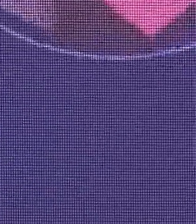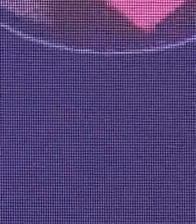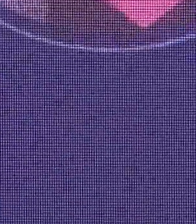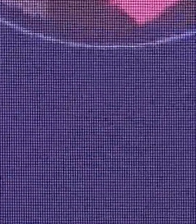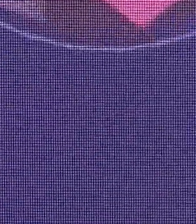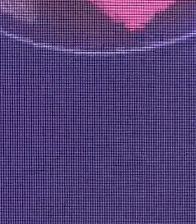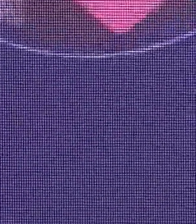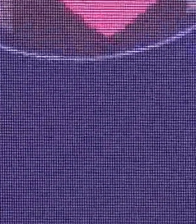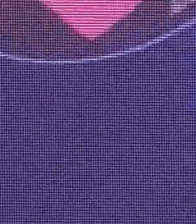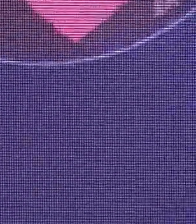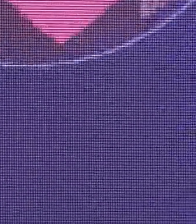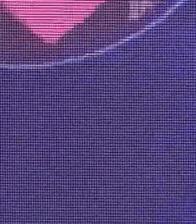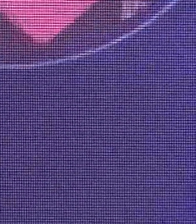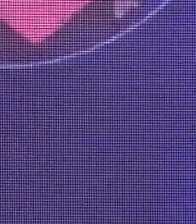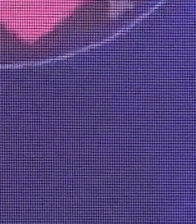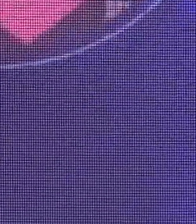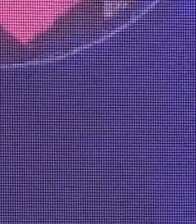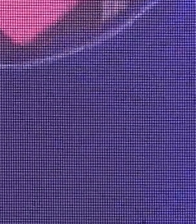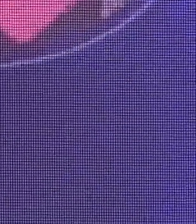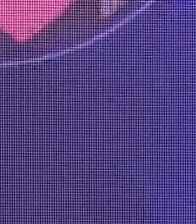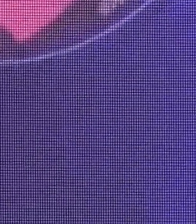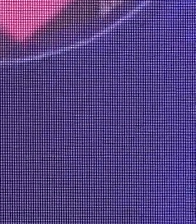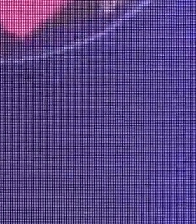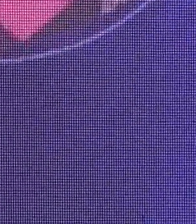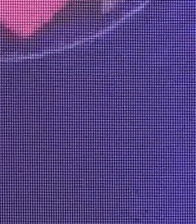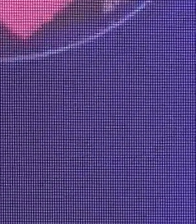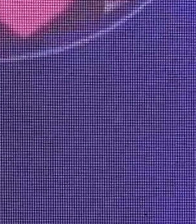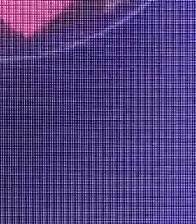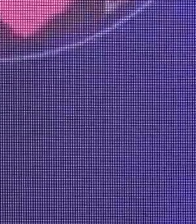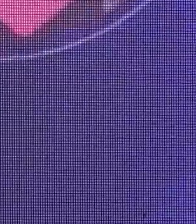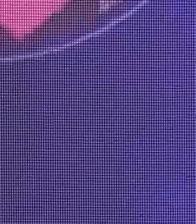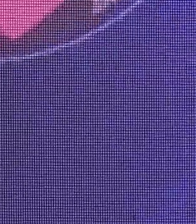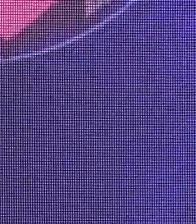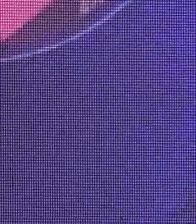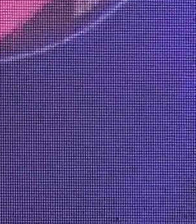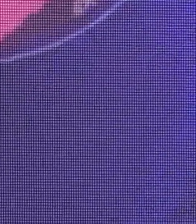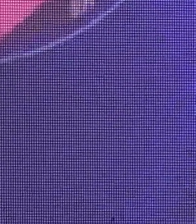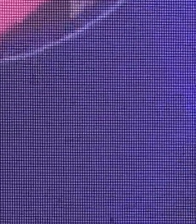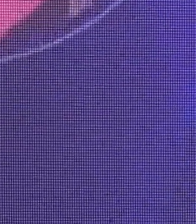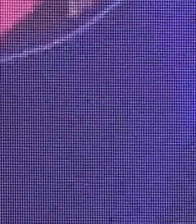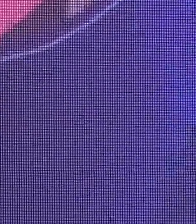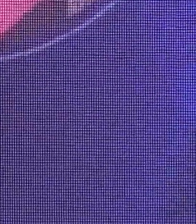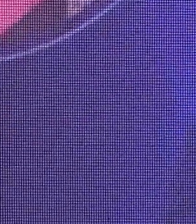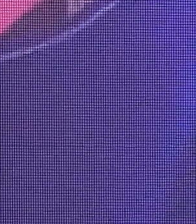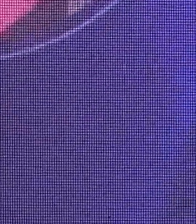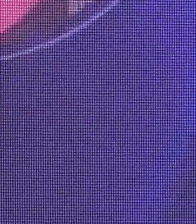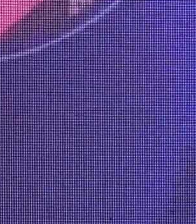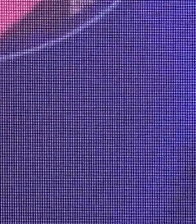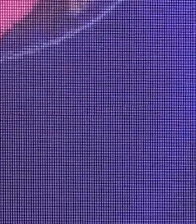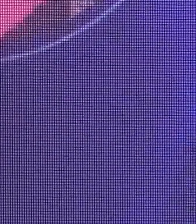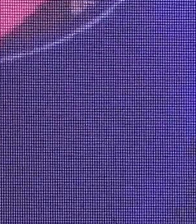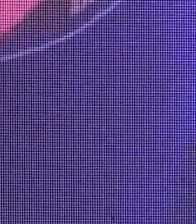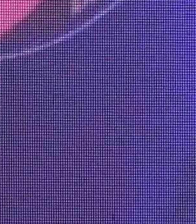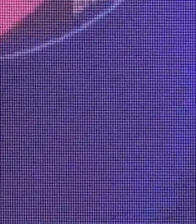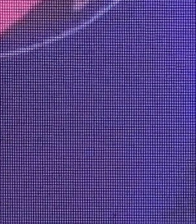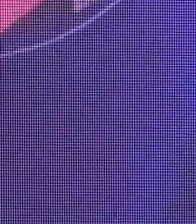feature engineering. Puedes hacer la optimización de hiperparámetros, la elección del modelo, dejar un registro de modelos, hacer